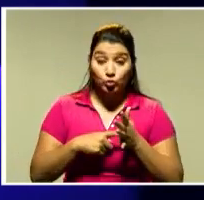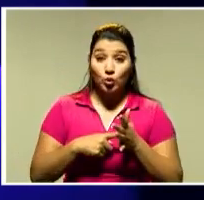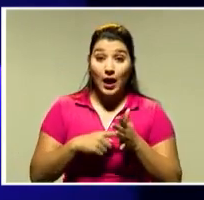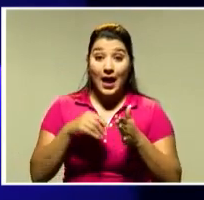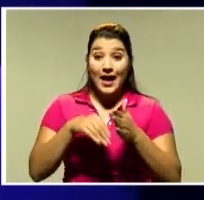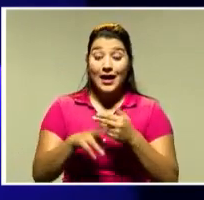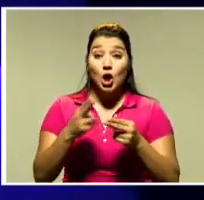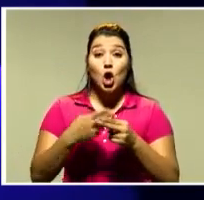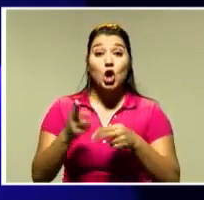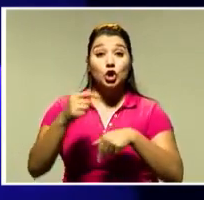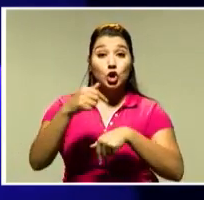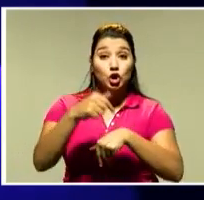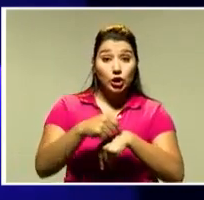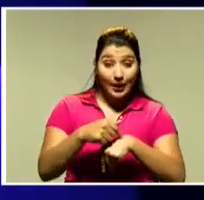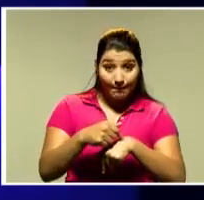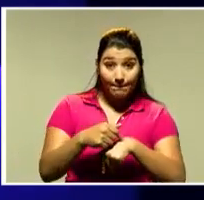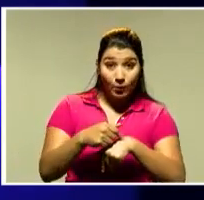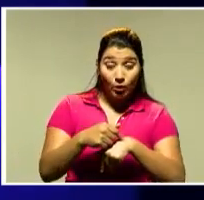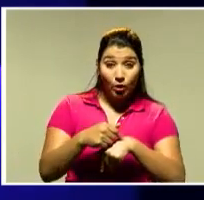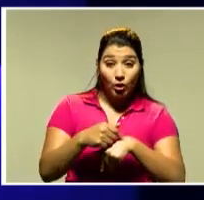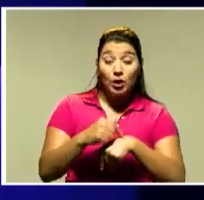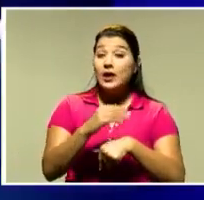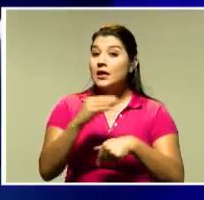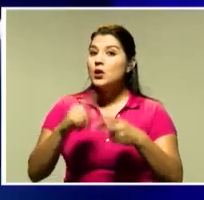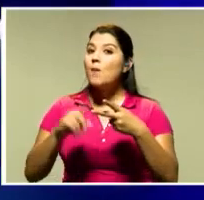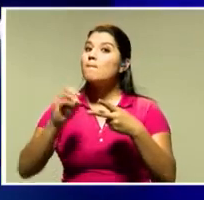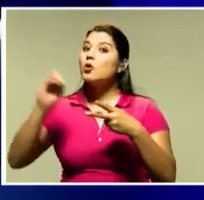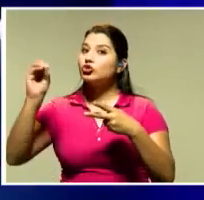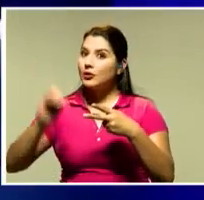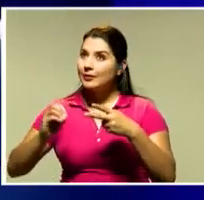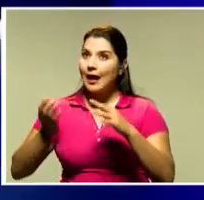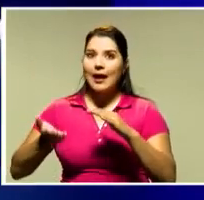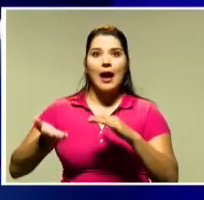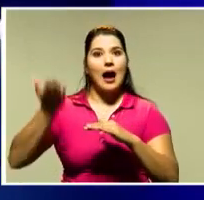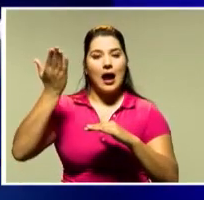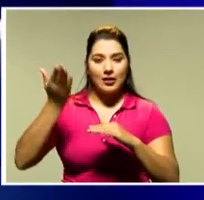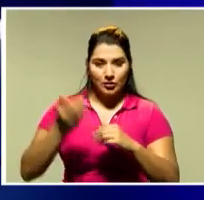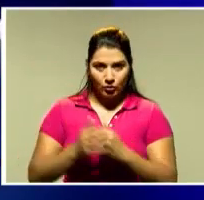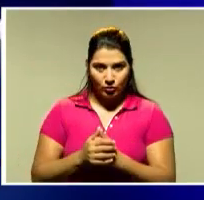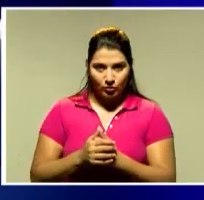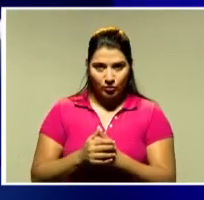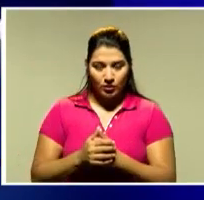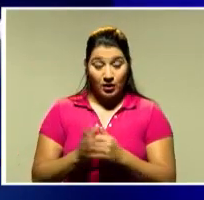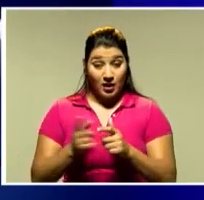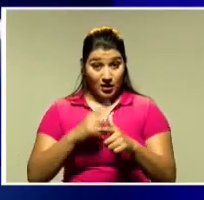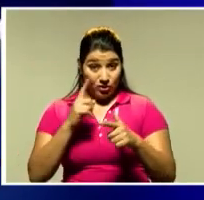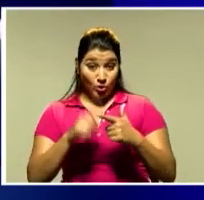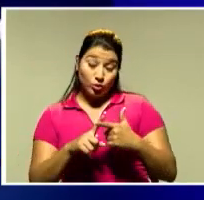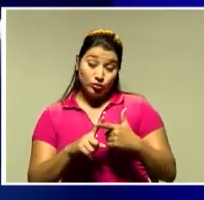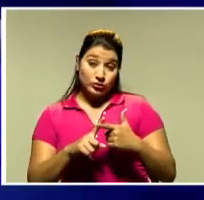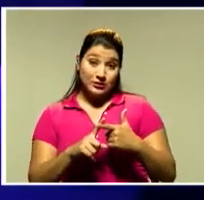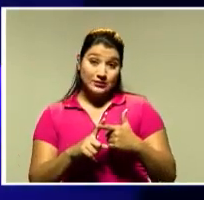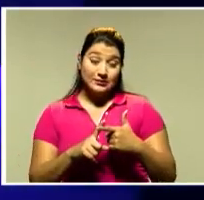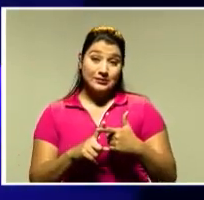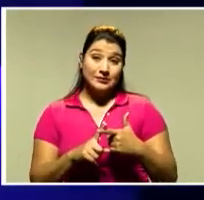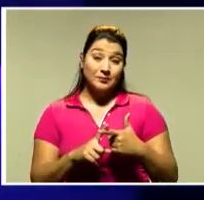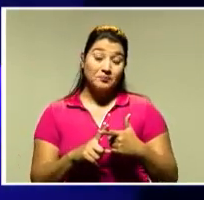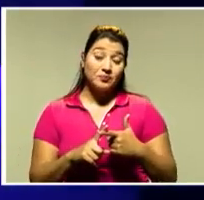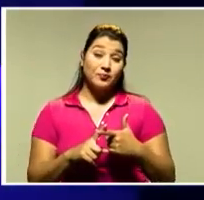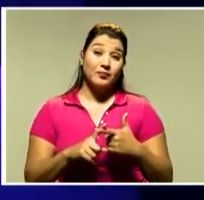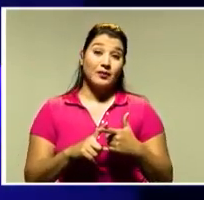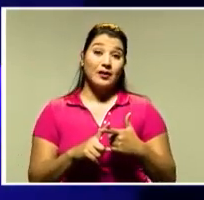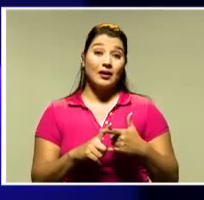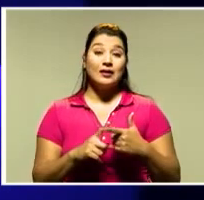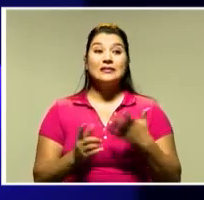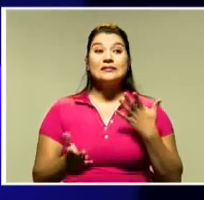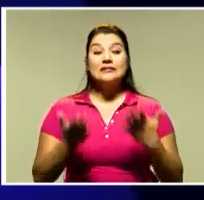plazo corto y a una tasa muy alta. Muy alta. Claro. Es parte, aparentemente,